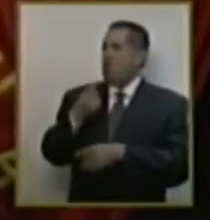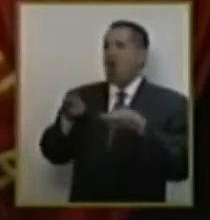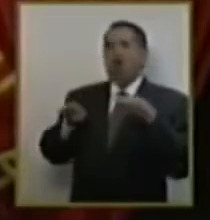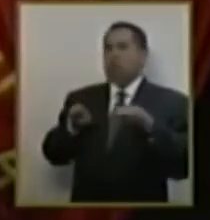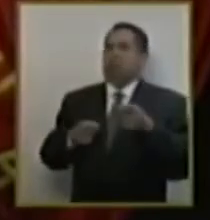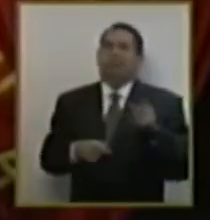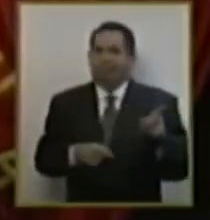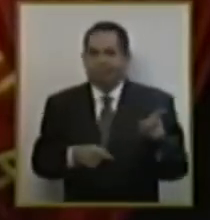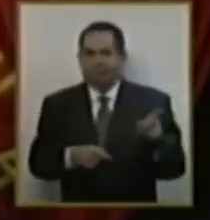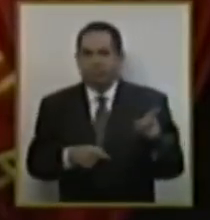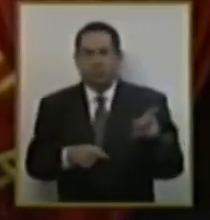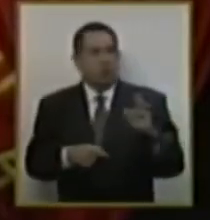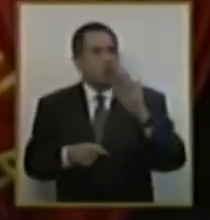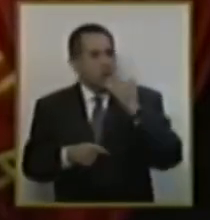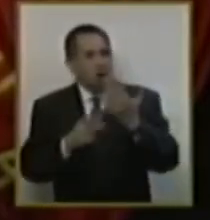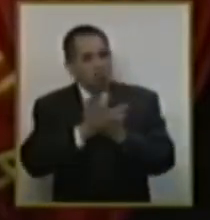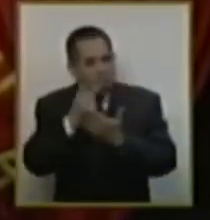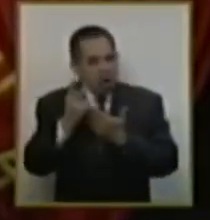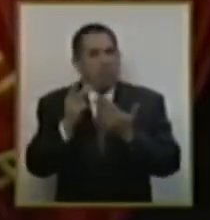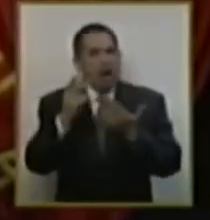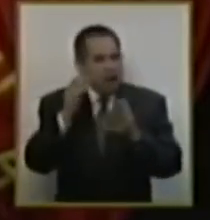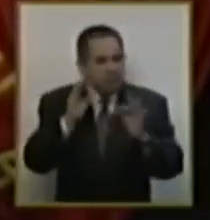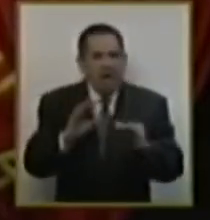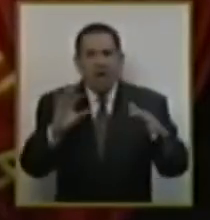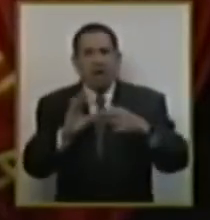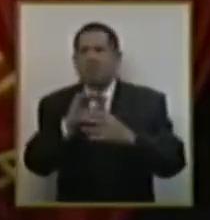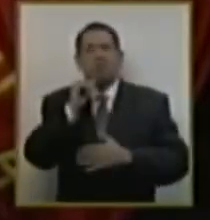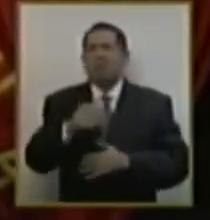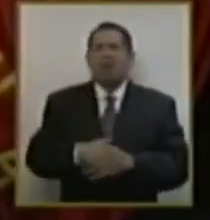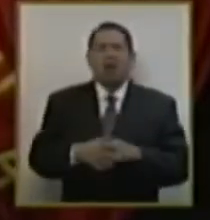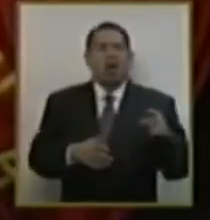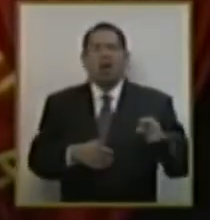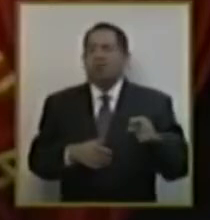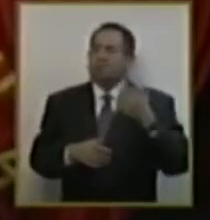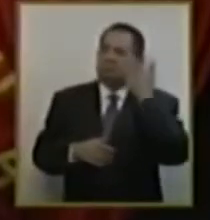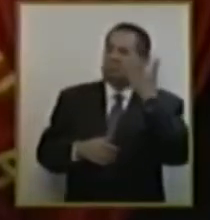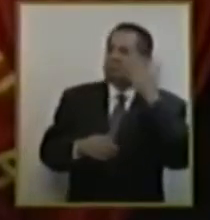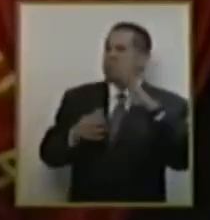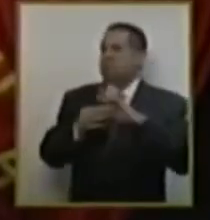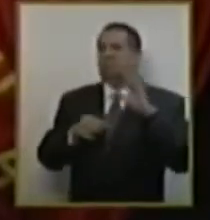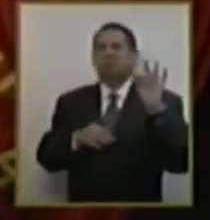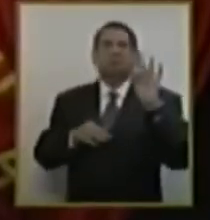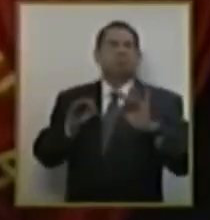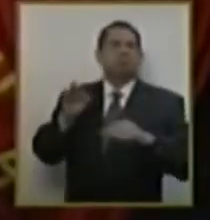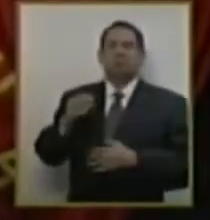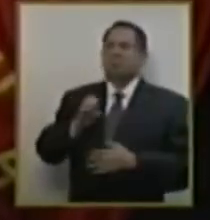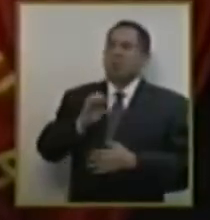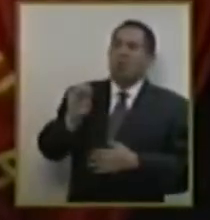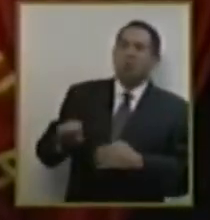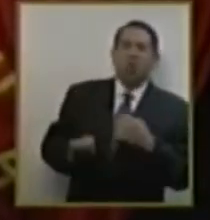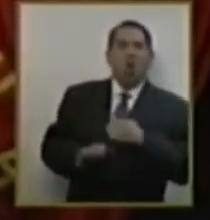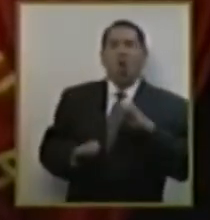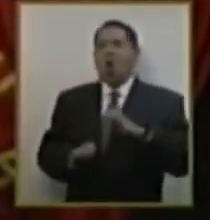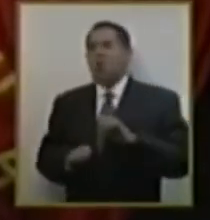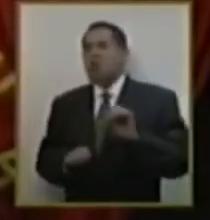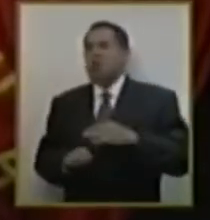No se atienen a programas fijos, sino que incorporan infinidad de puntos y levantan consignas de odio según